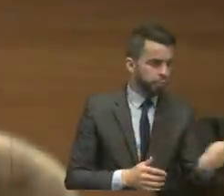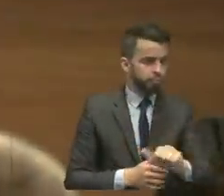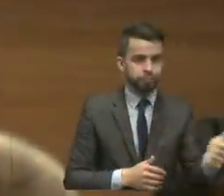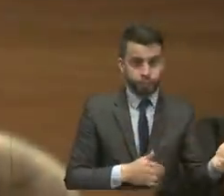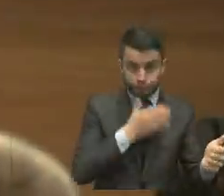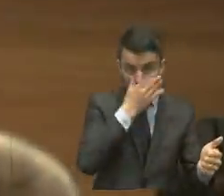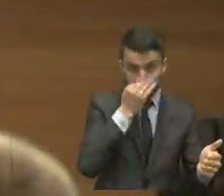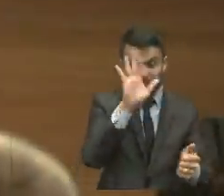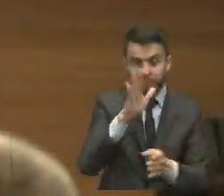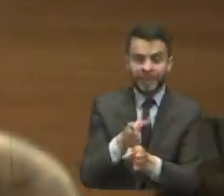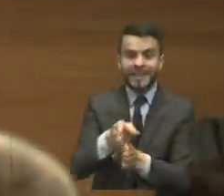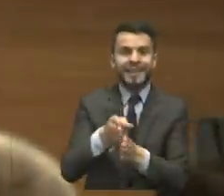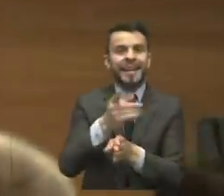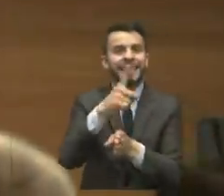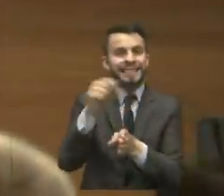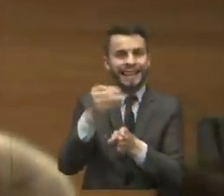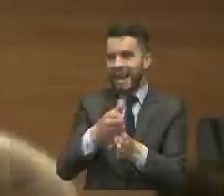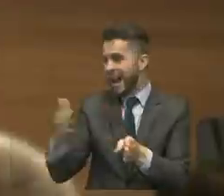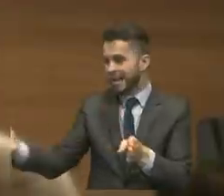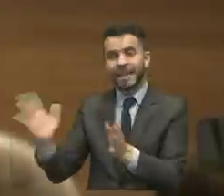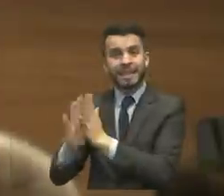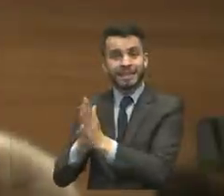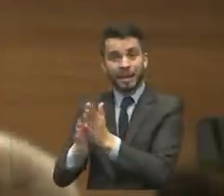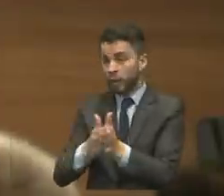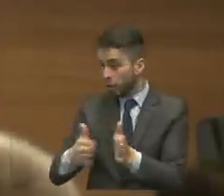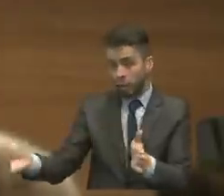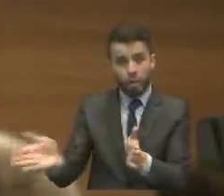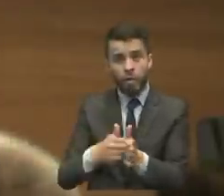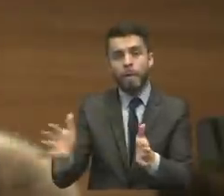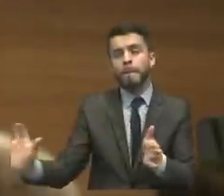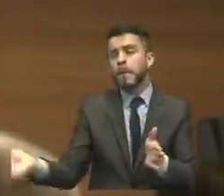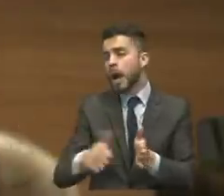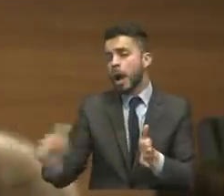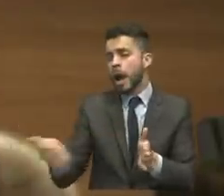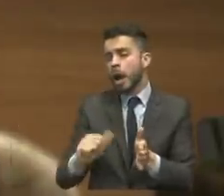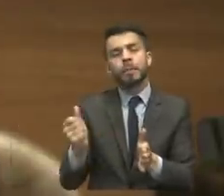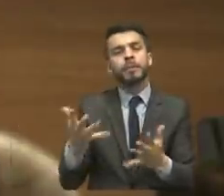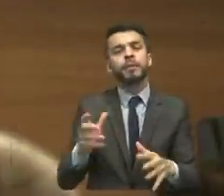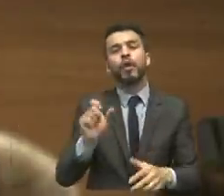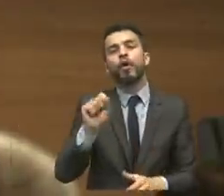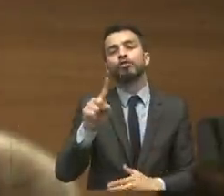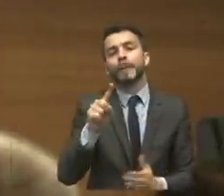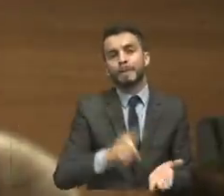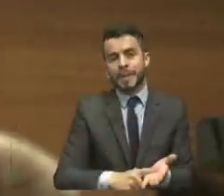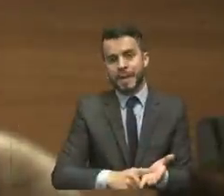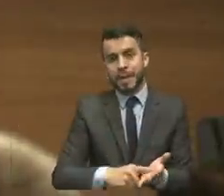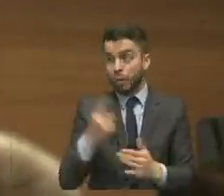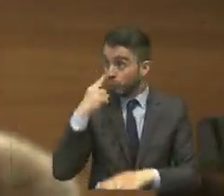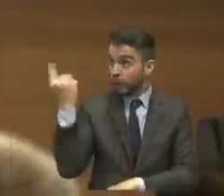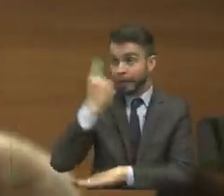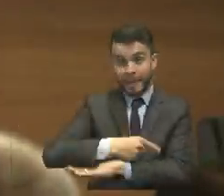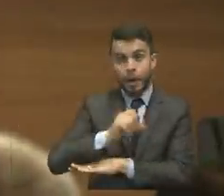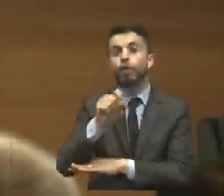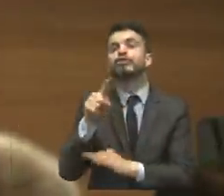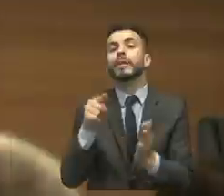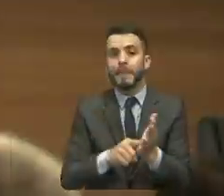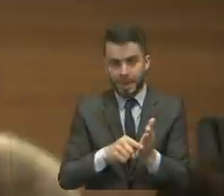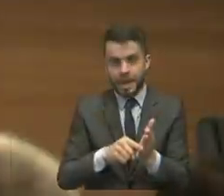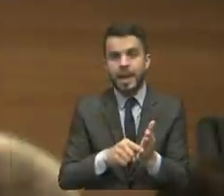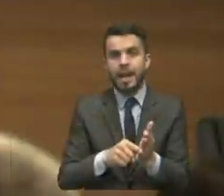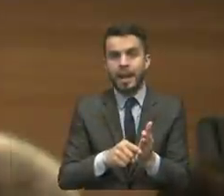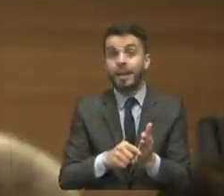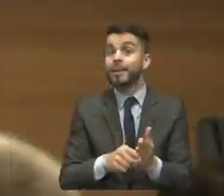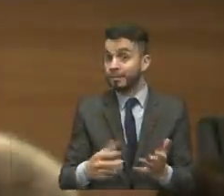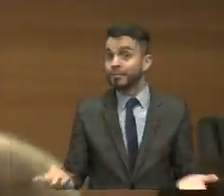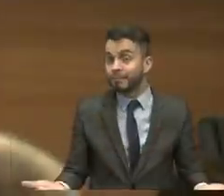100 y el centro se hacen en promedio 11 mil viajes promedio día en transporte público. De manera